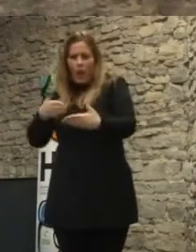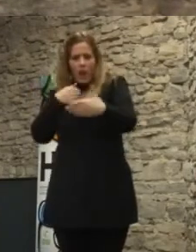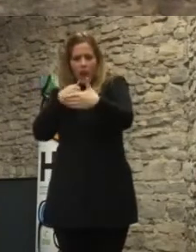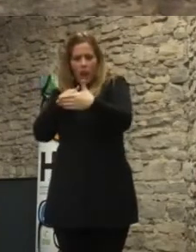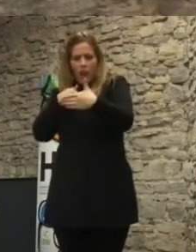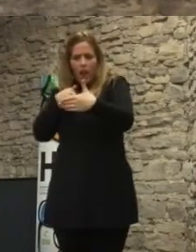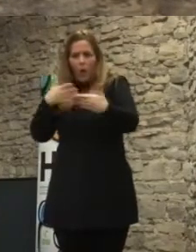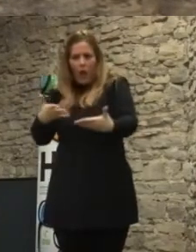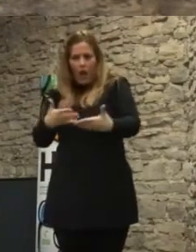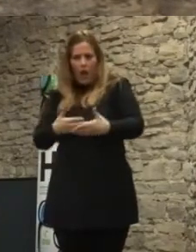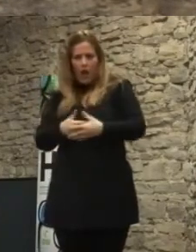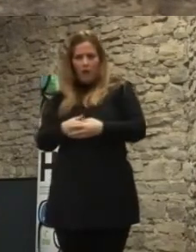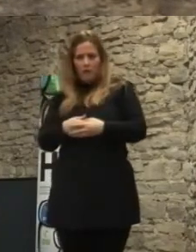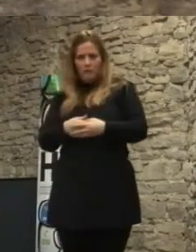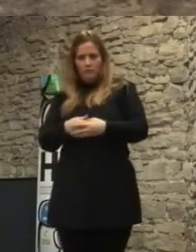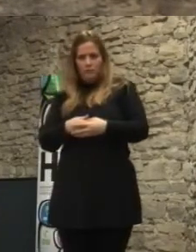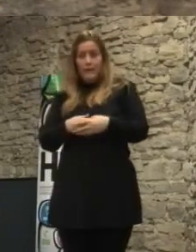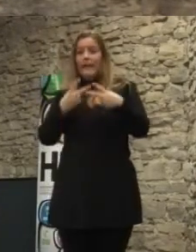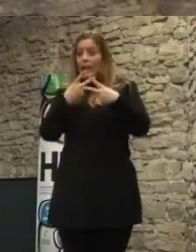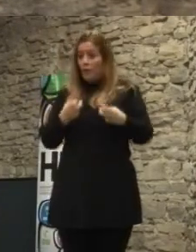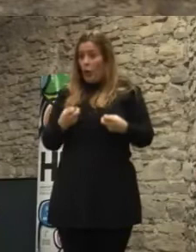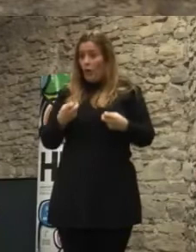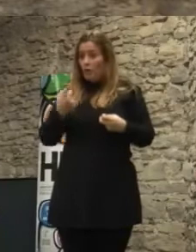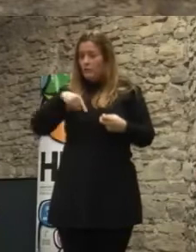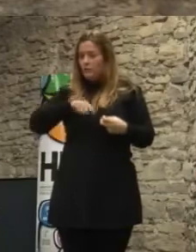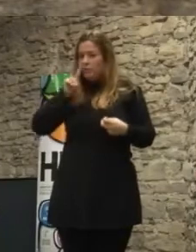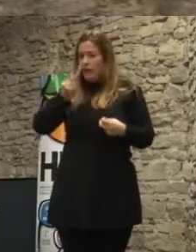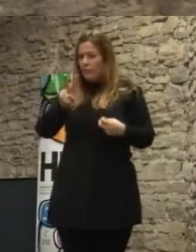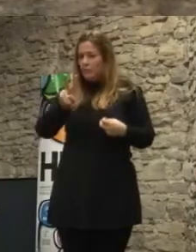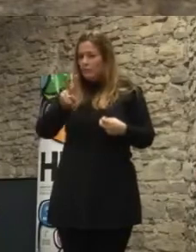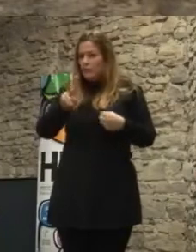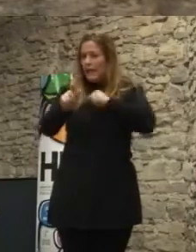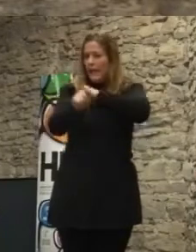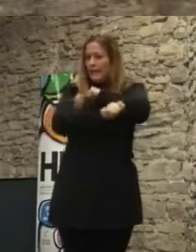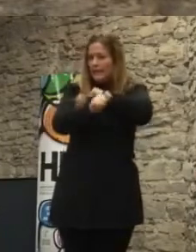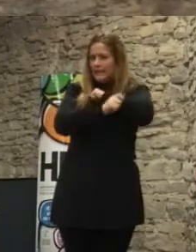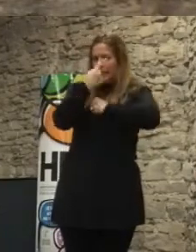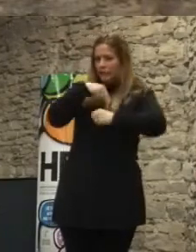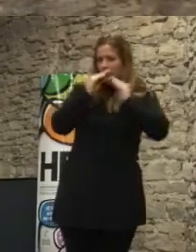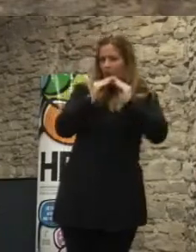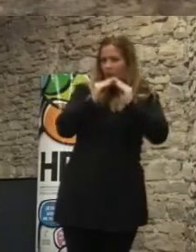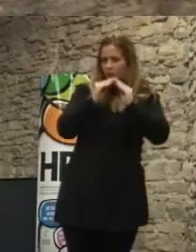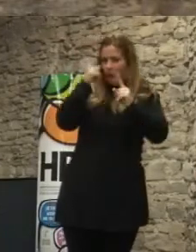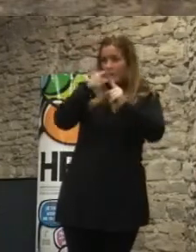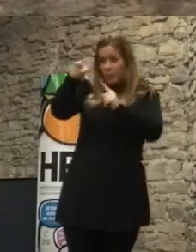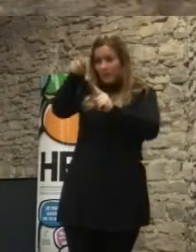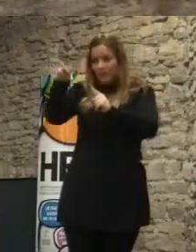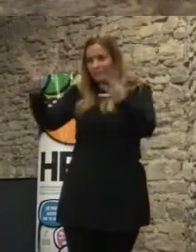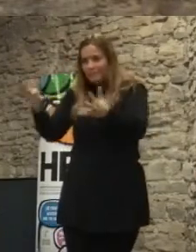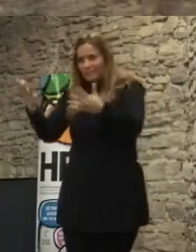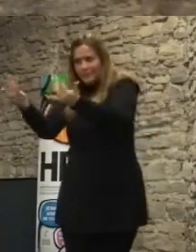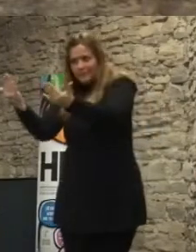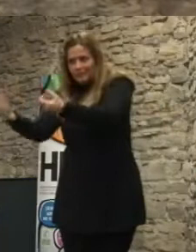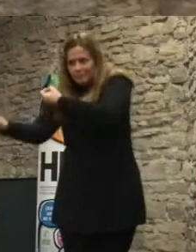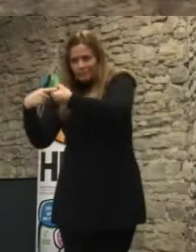Y entonces vamos a ver cuáles son las estrategias que pueden remover esas barreras. Si lo pensamos en general,